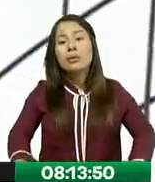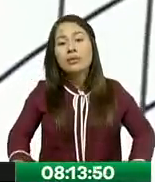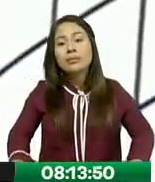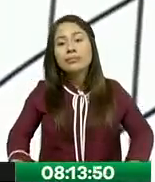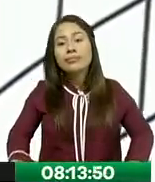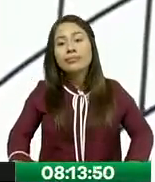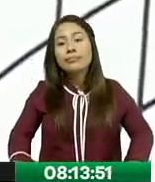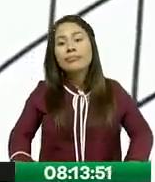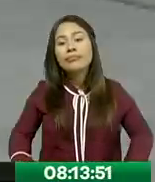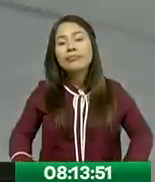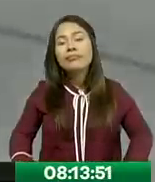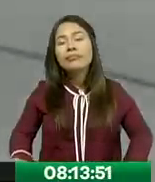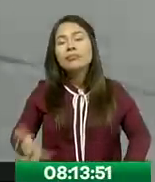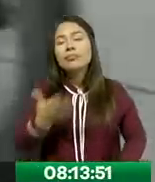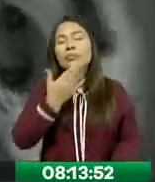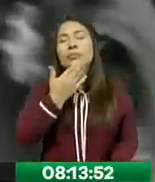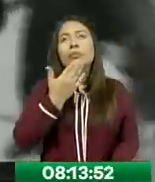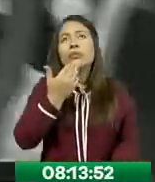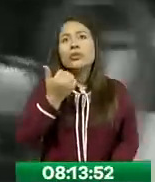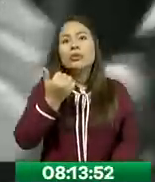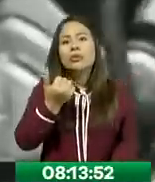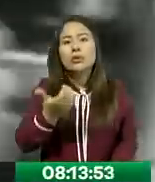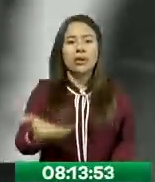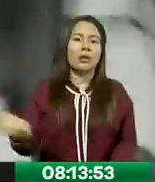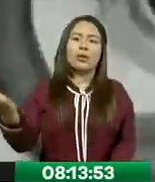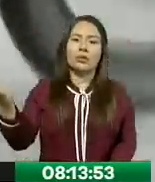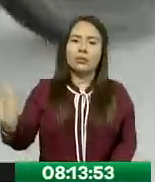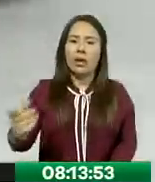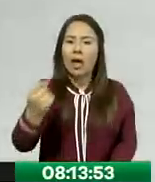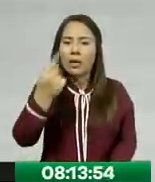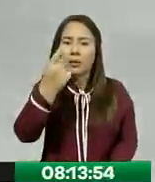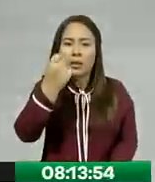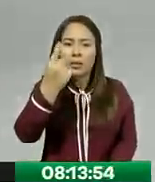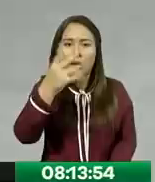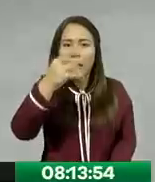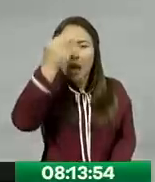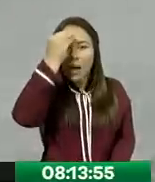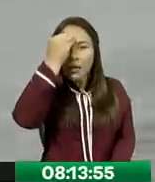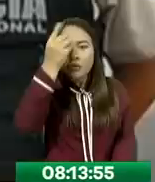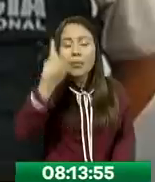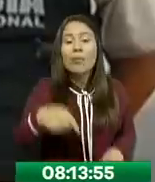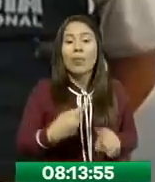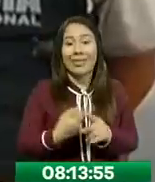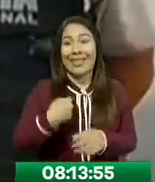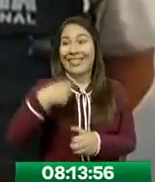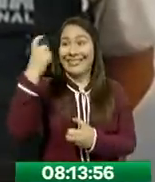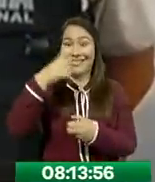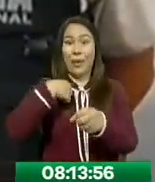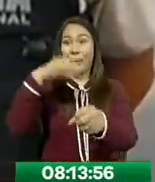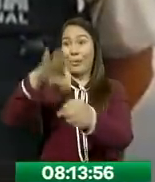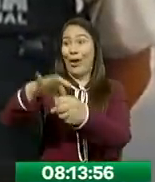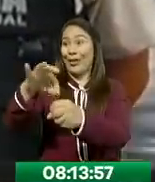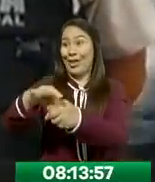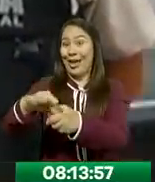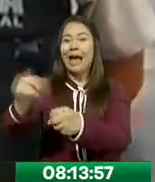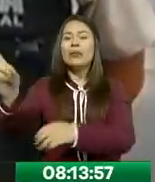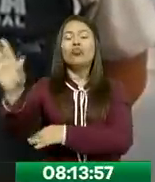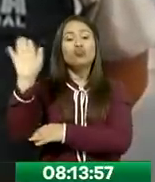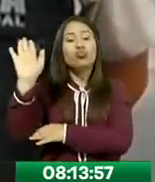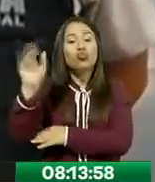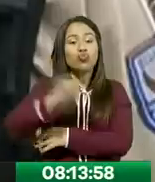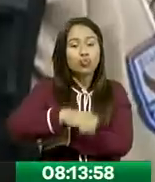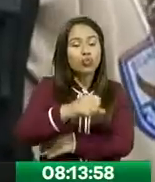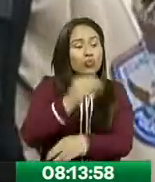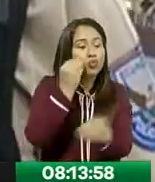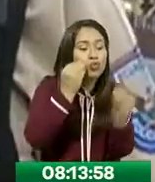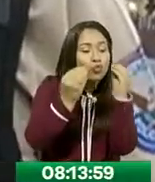cuando tengan la bondad de entender, porque cuando necesitan el voto, prometen todo. Ahí andan atrás